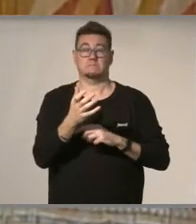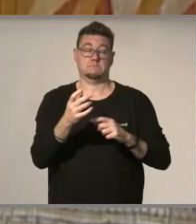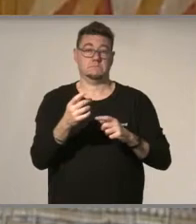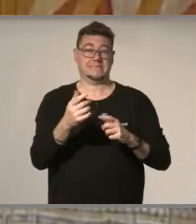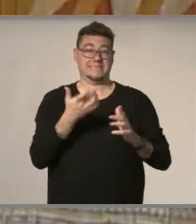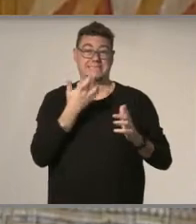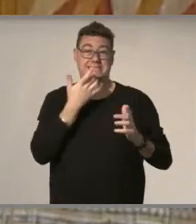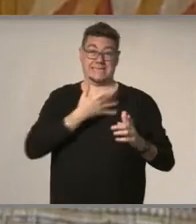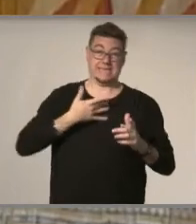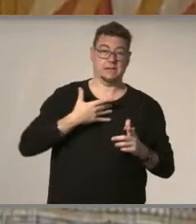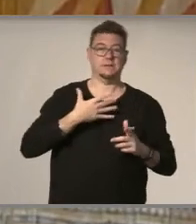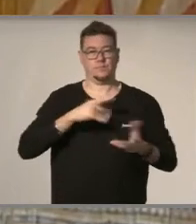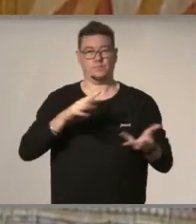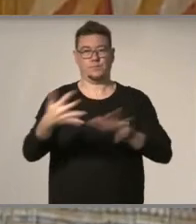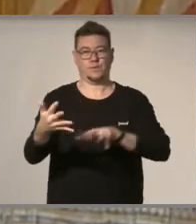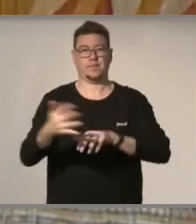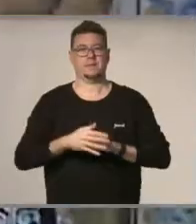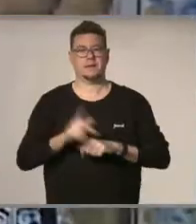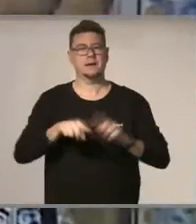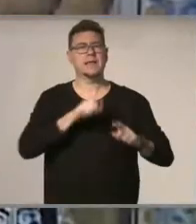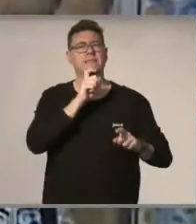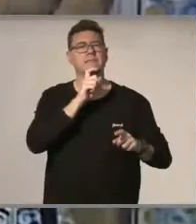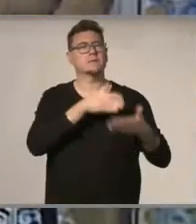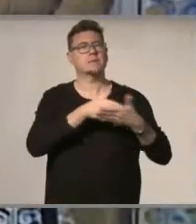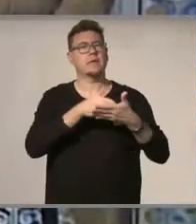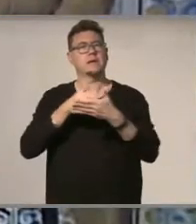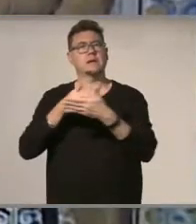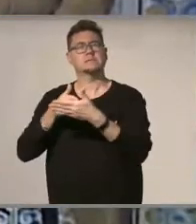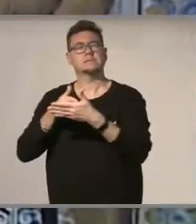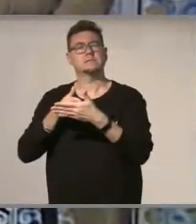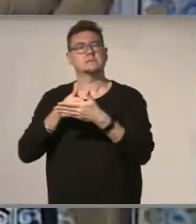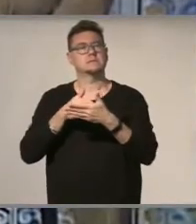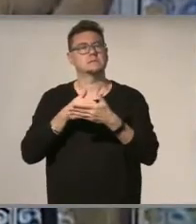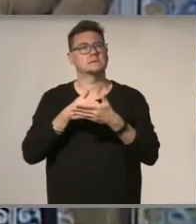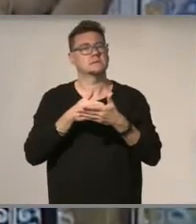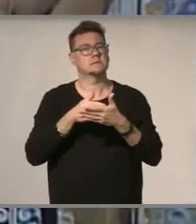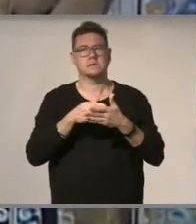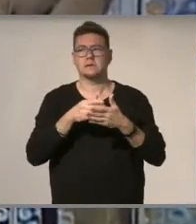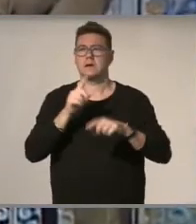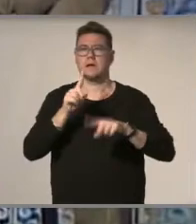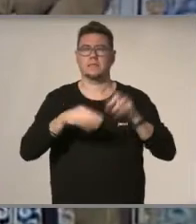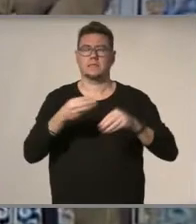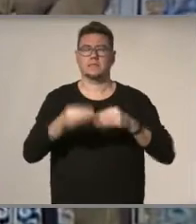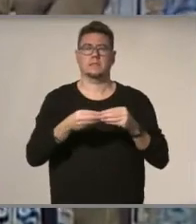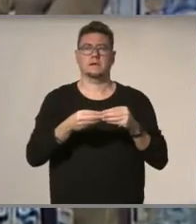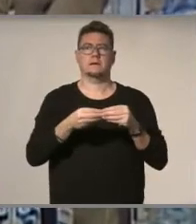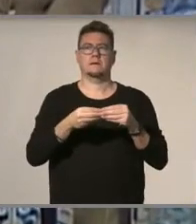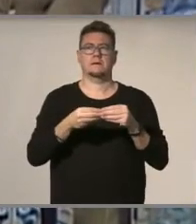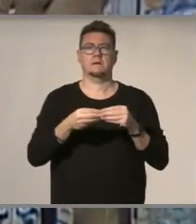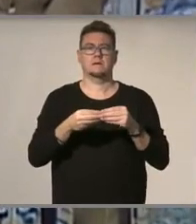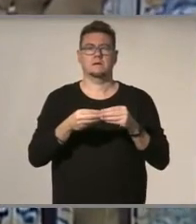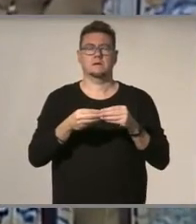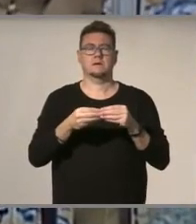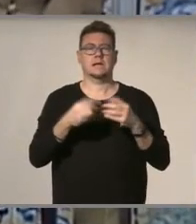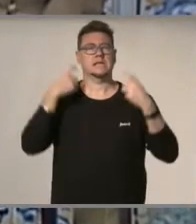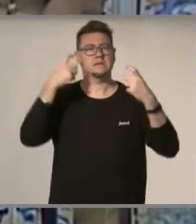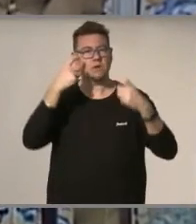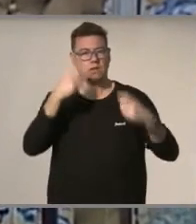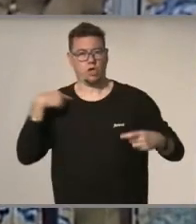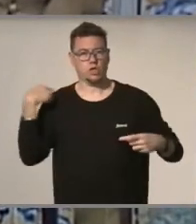puede. Y de que pese a las dificultades que la pandemia nos está acarreando en todos los ámbitos de nuestra vida, con el esfuerzo de